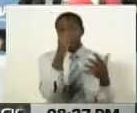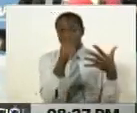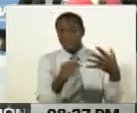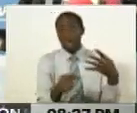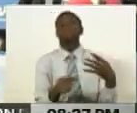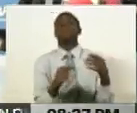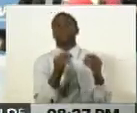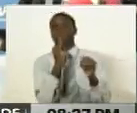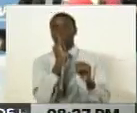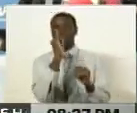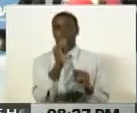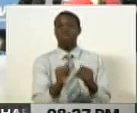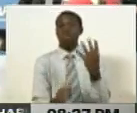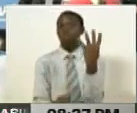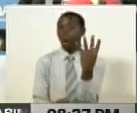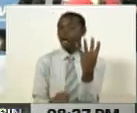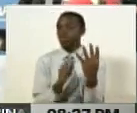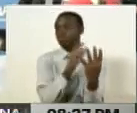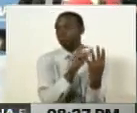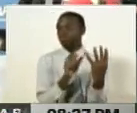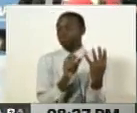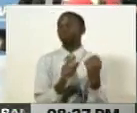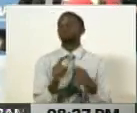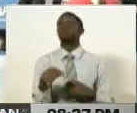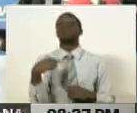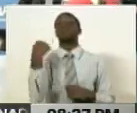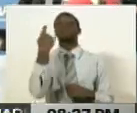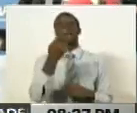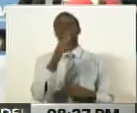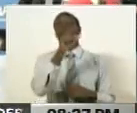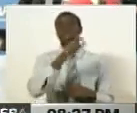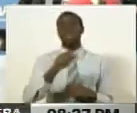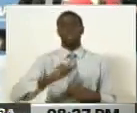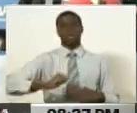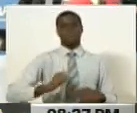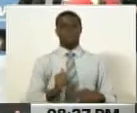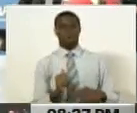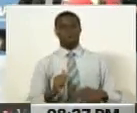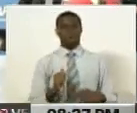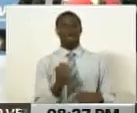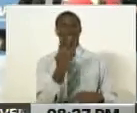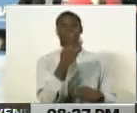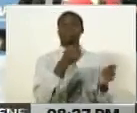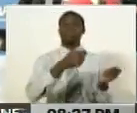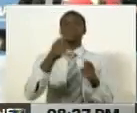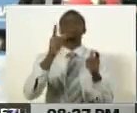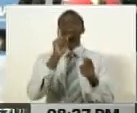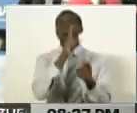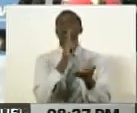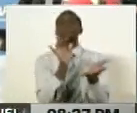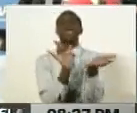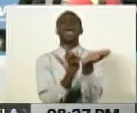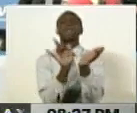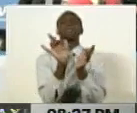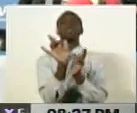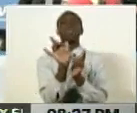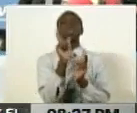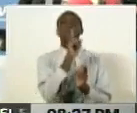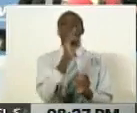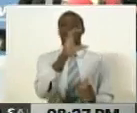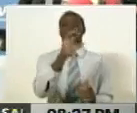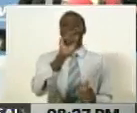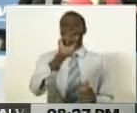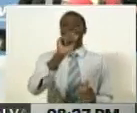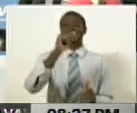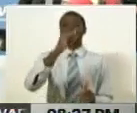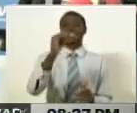4 funcionarios policiales que se encuentran en el hospital Jesús María Casal,